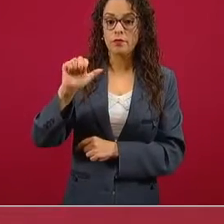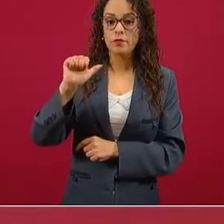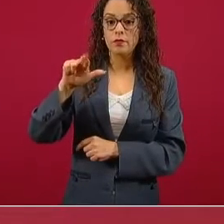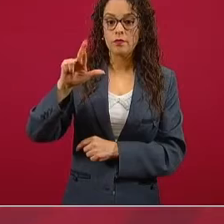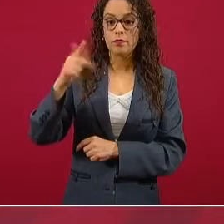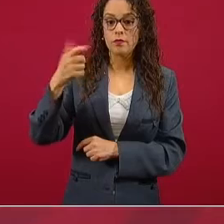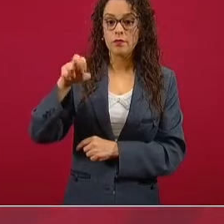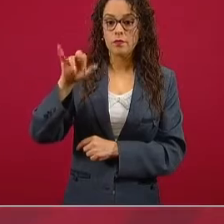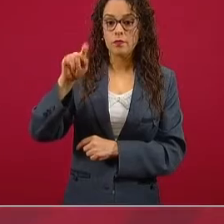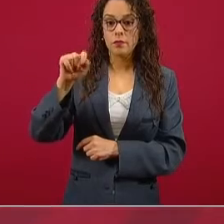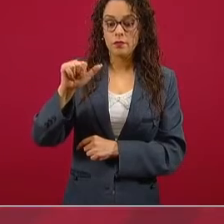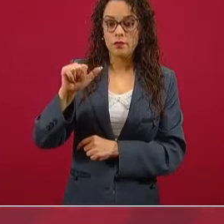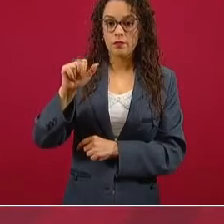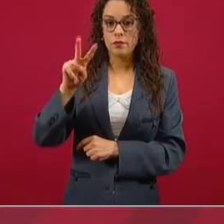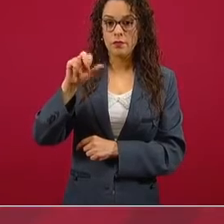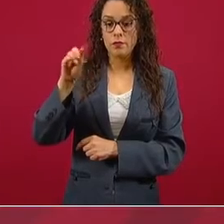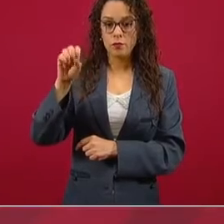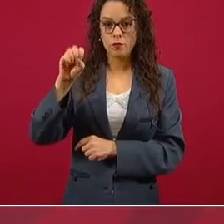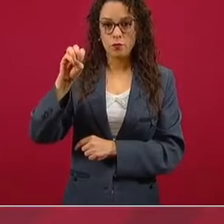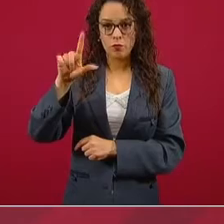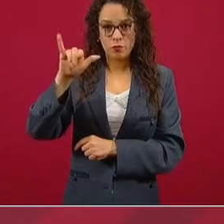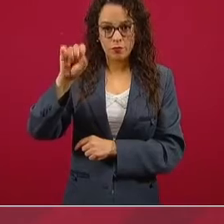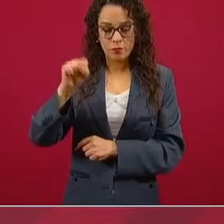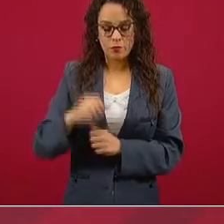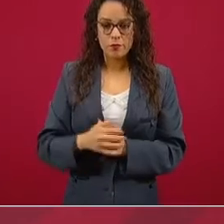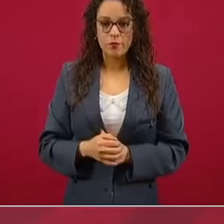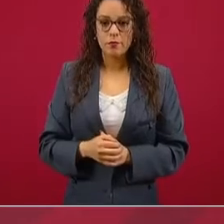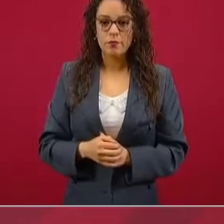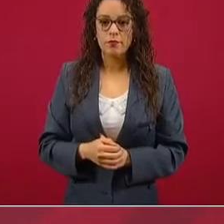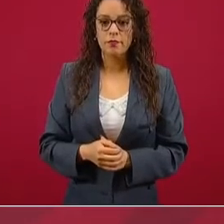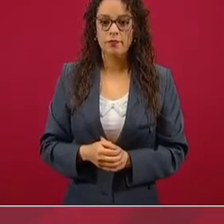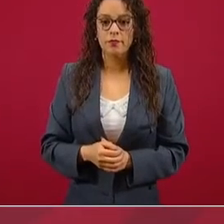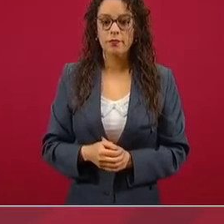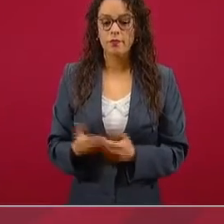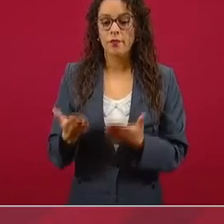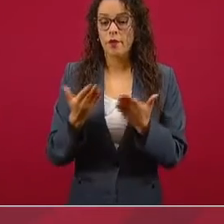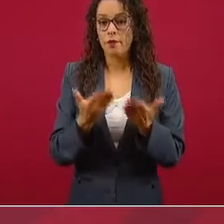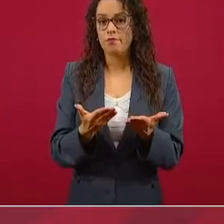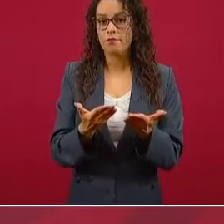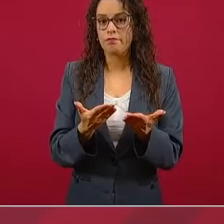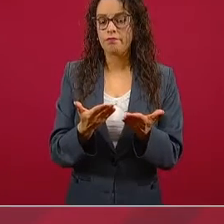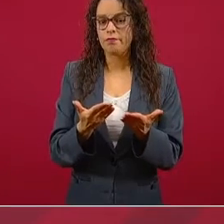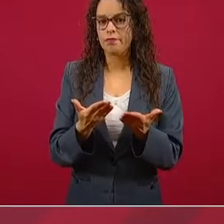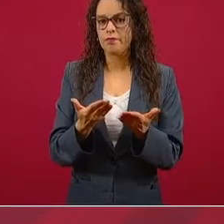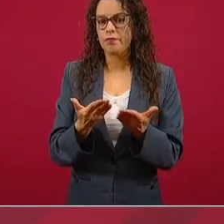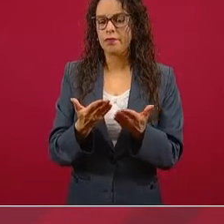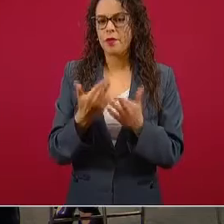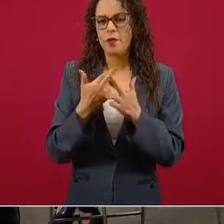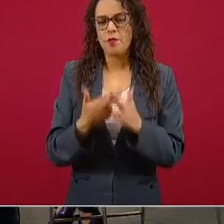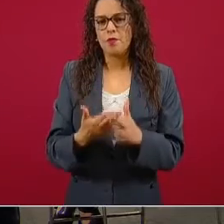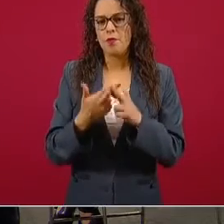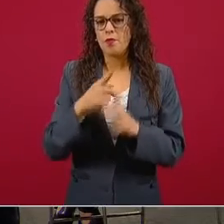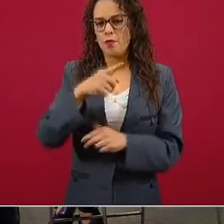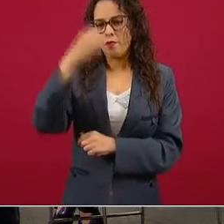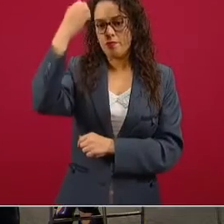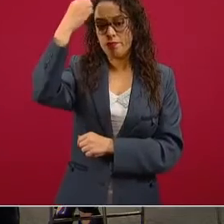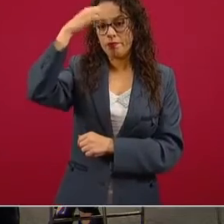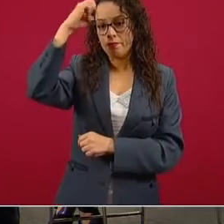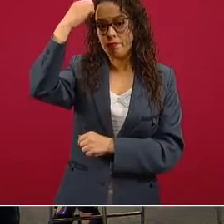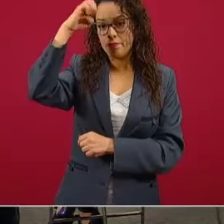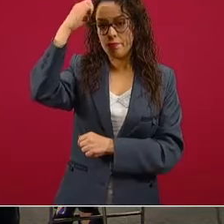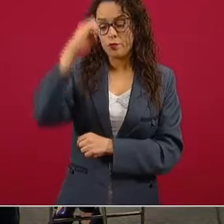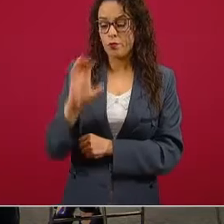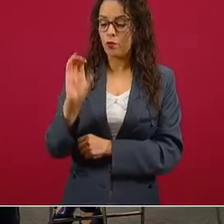Solís, a quien se le reconoce muy amplia experiencia como oncóloga,